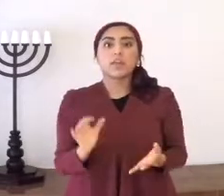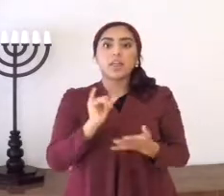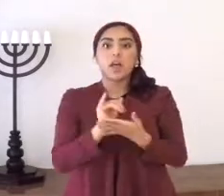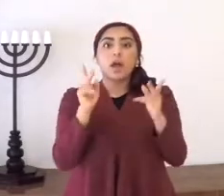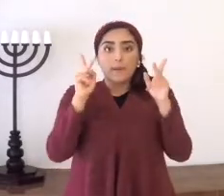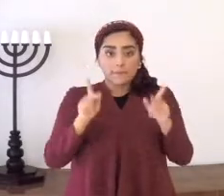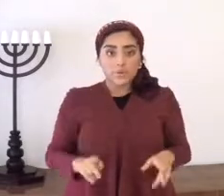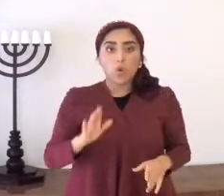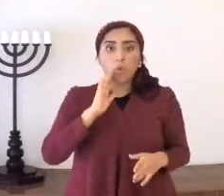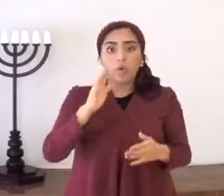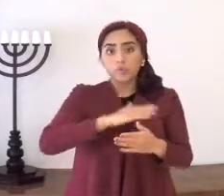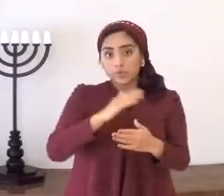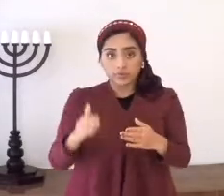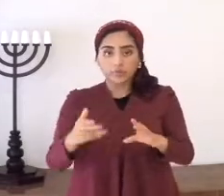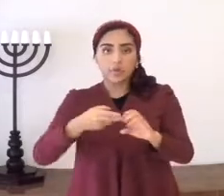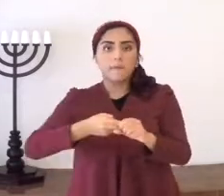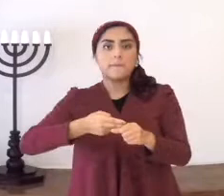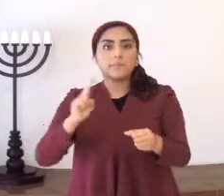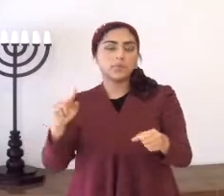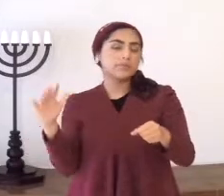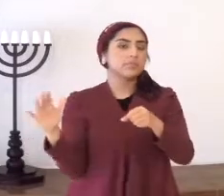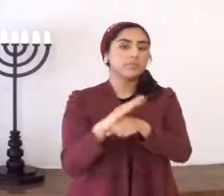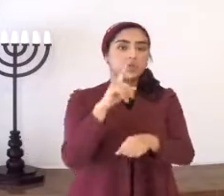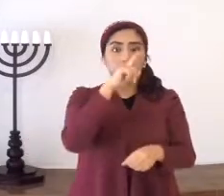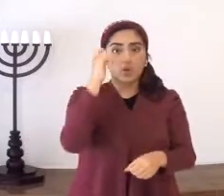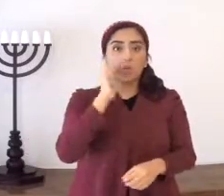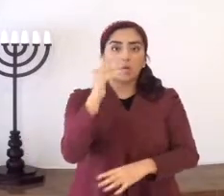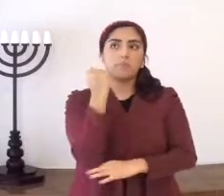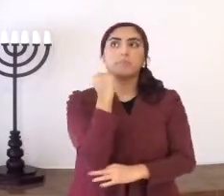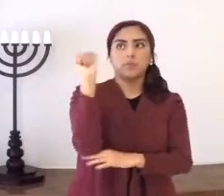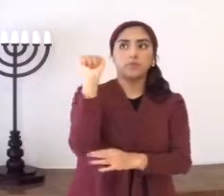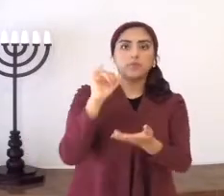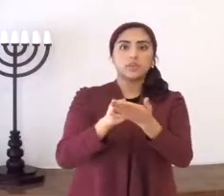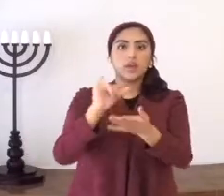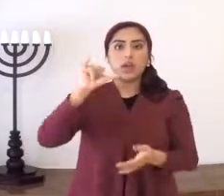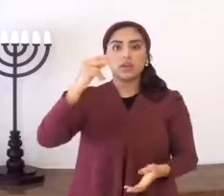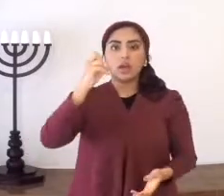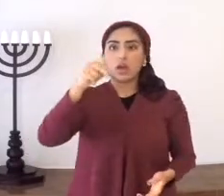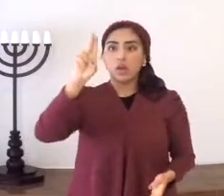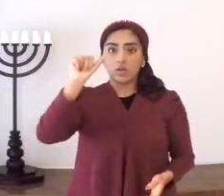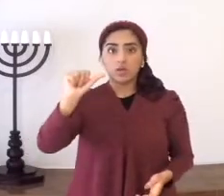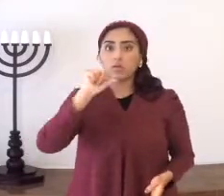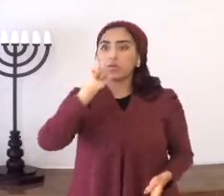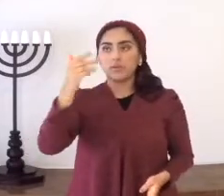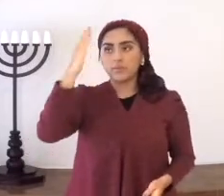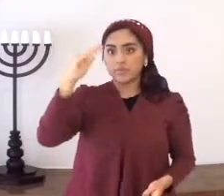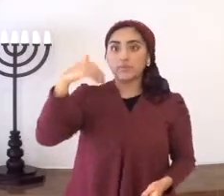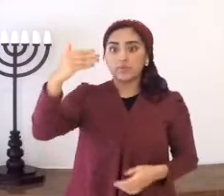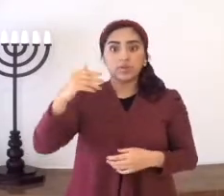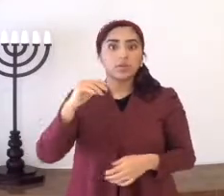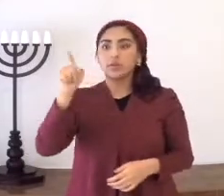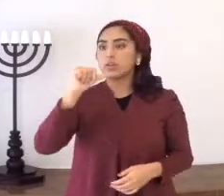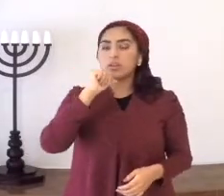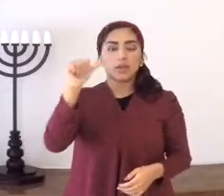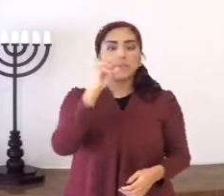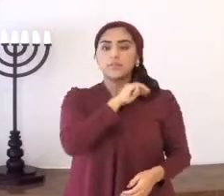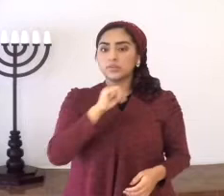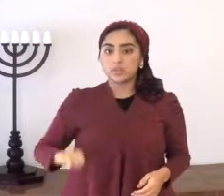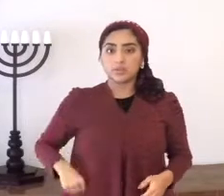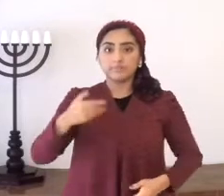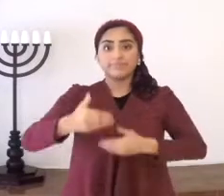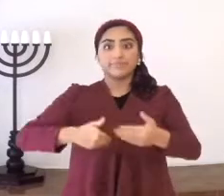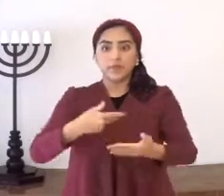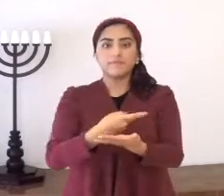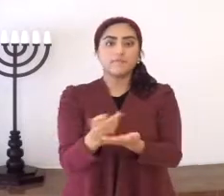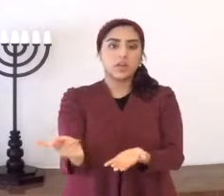allá, que la persona va a acabar apostatando totalmente porque va a negar que Yahshua es Elohim, después dirá que Yahshua no es el